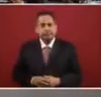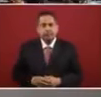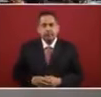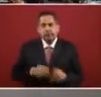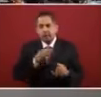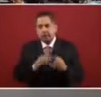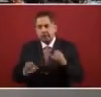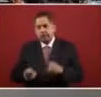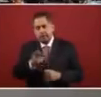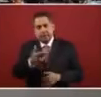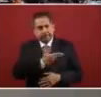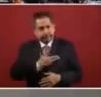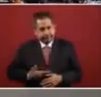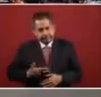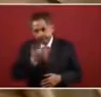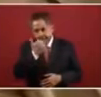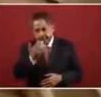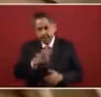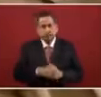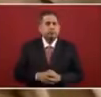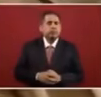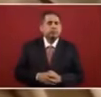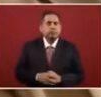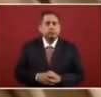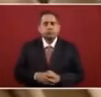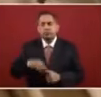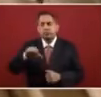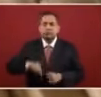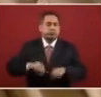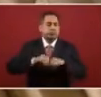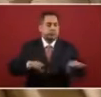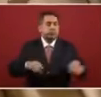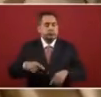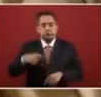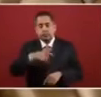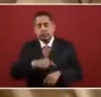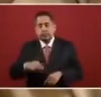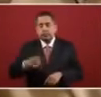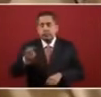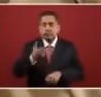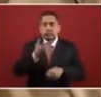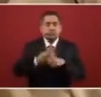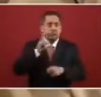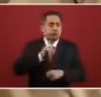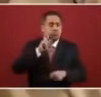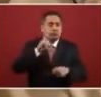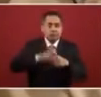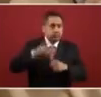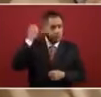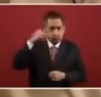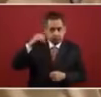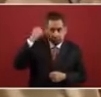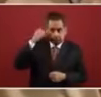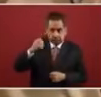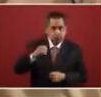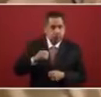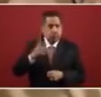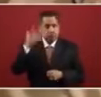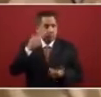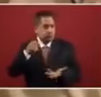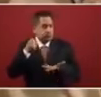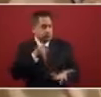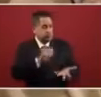presidente, hoy llevamos una información de que la Secretaría de la Mujer oaxaqueña ha señalado que se le ha retirado los apoyos